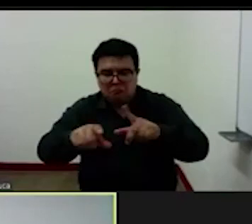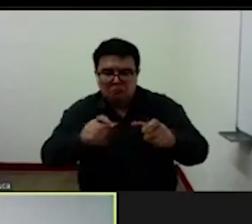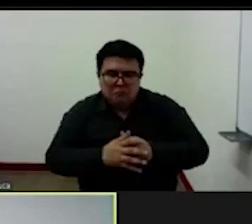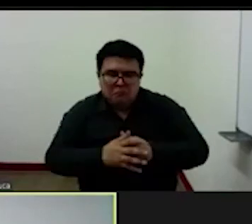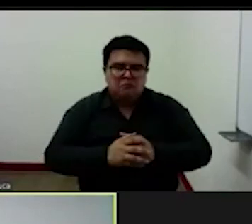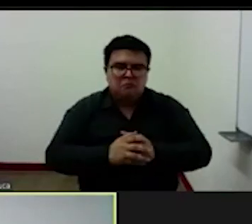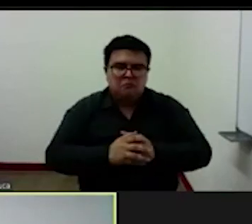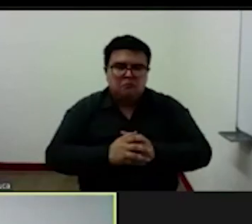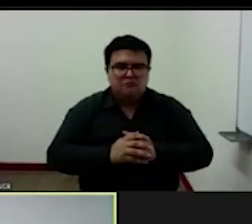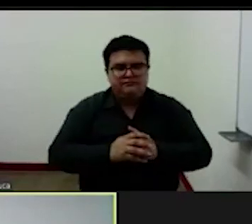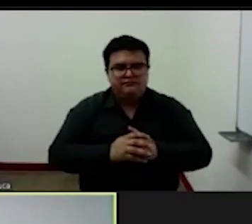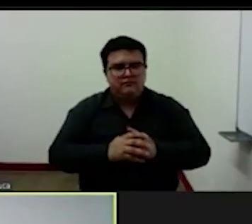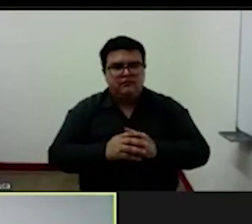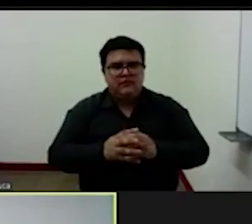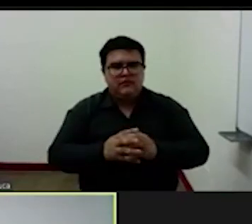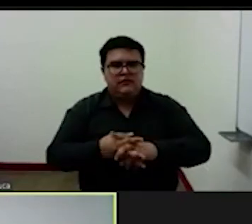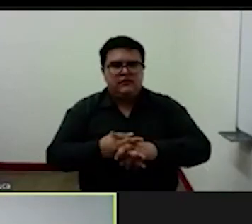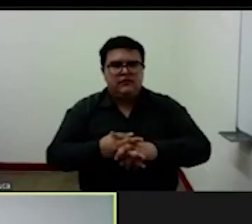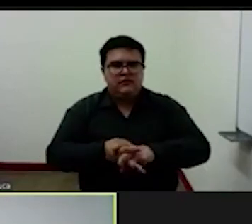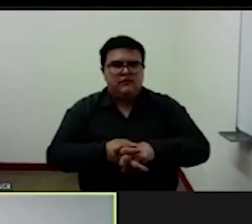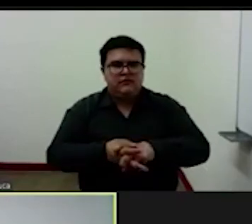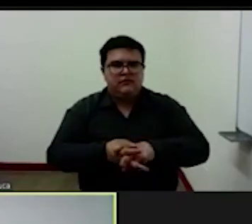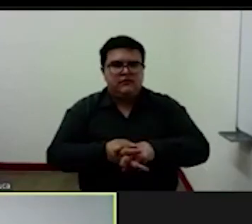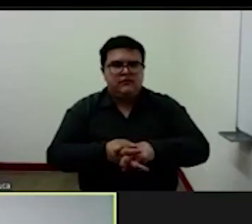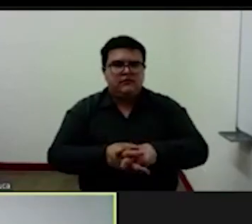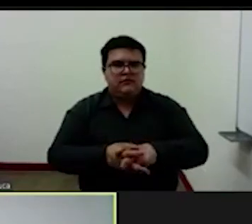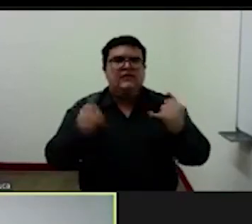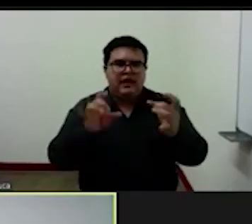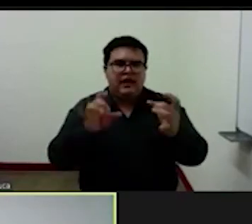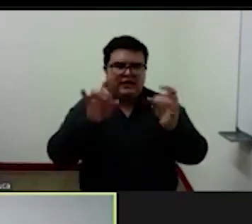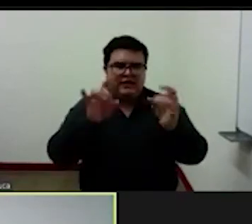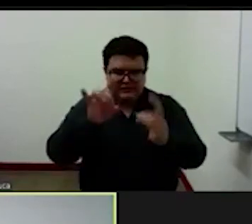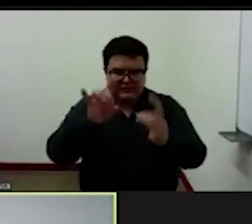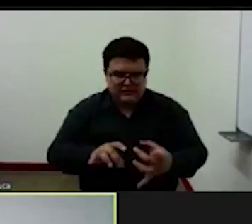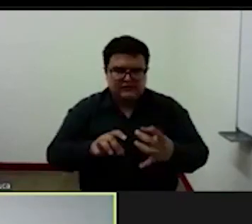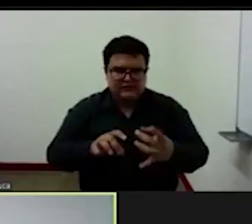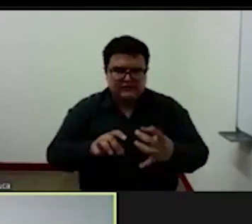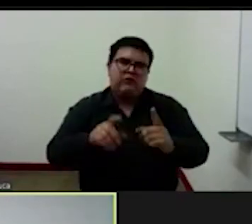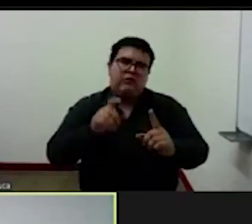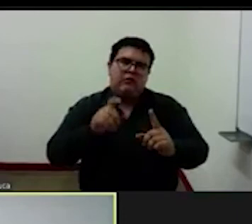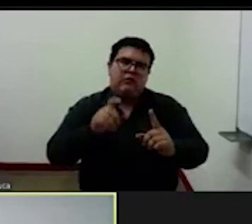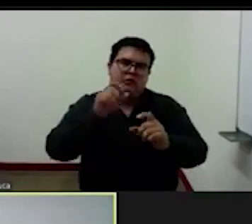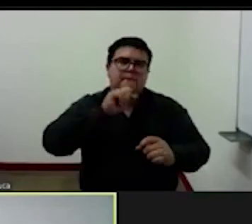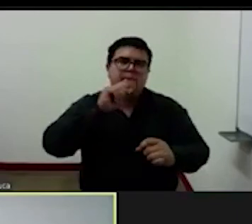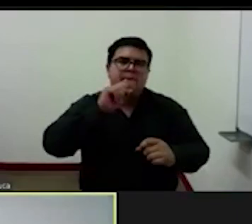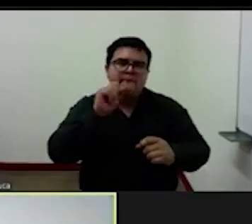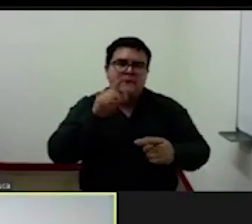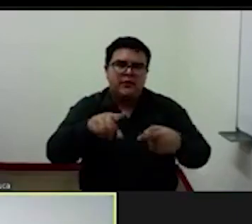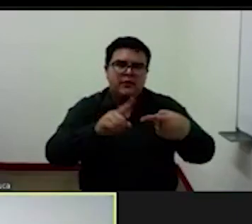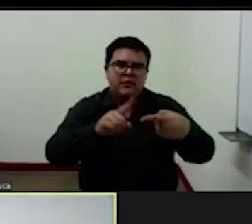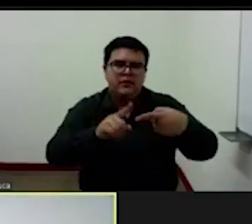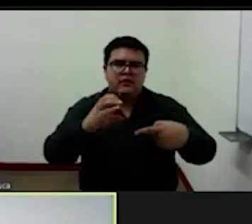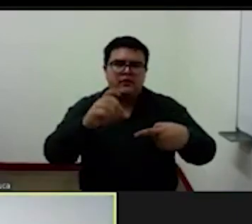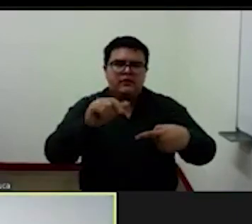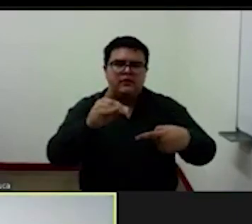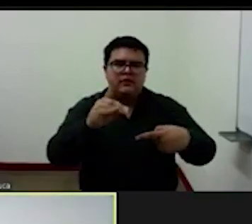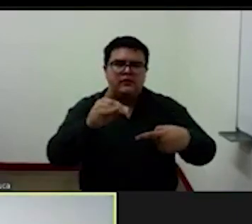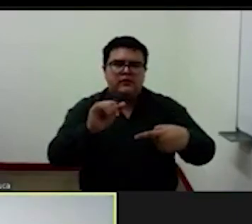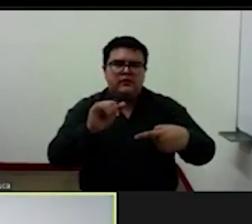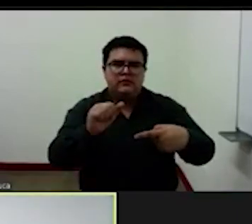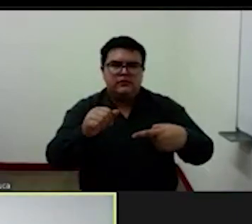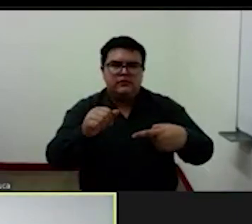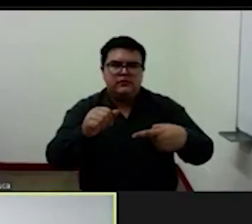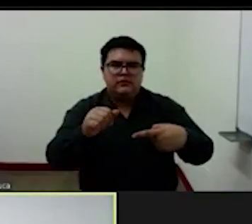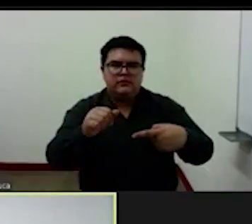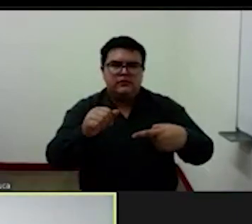preguntas. Y ya tenemos dos en el chat. Una es por parte de Claudia Ruiz y